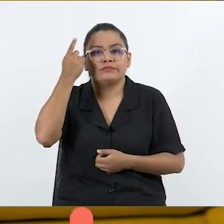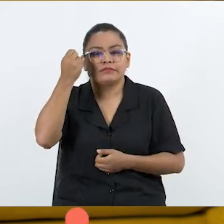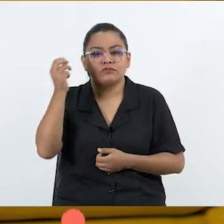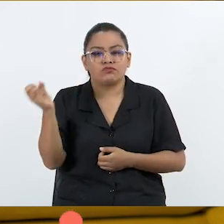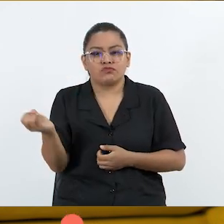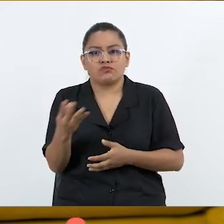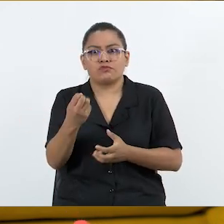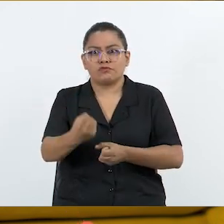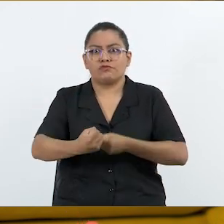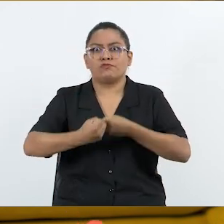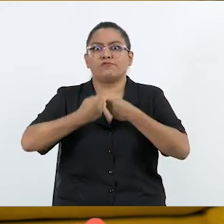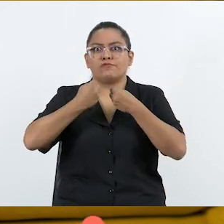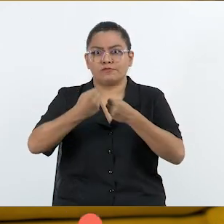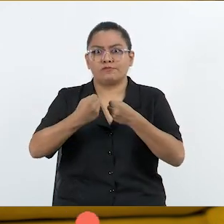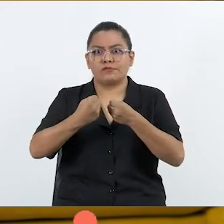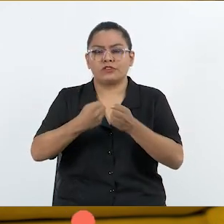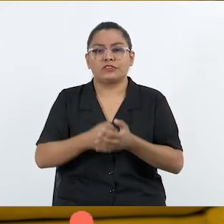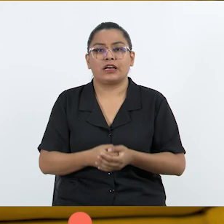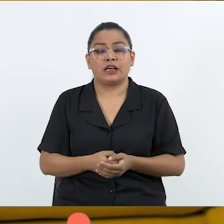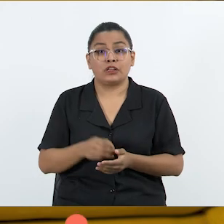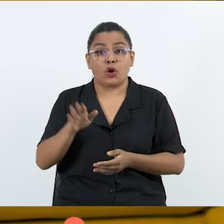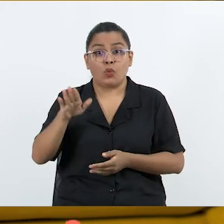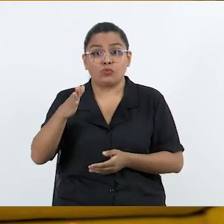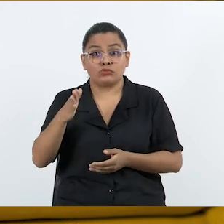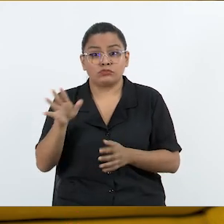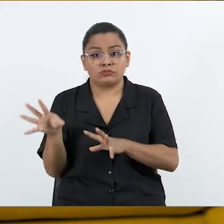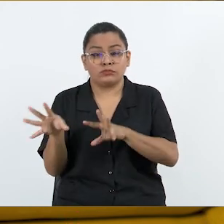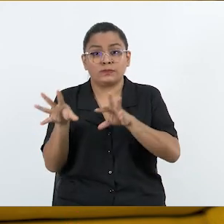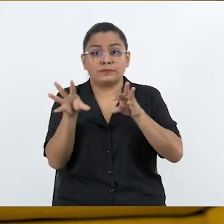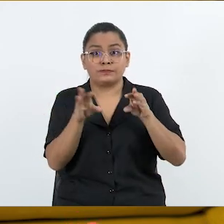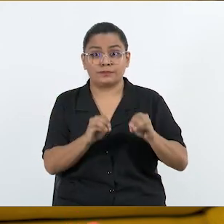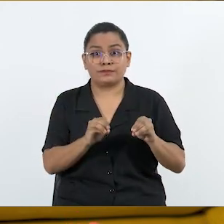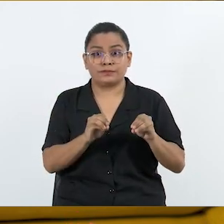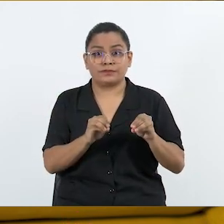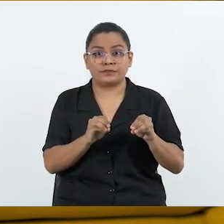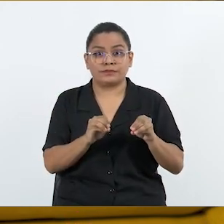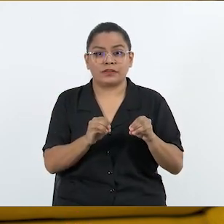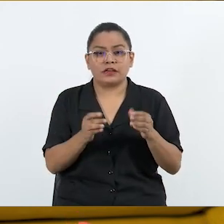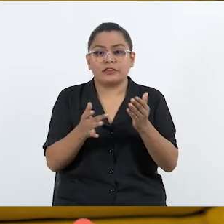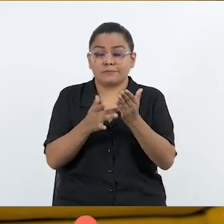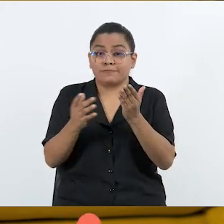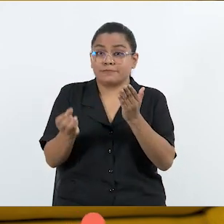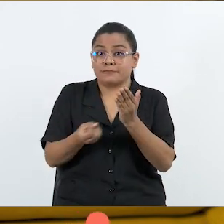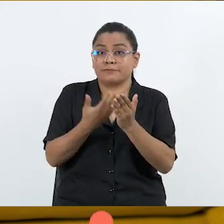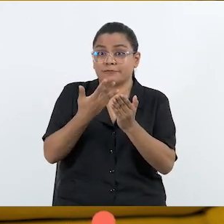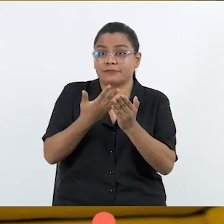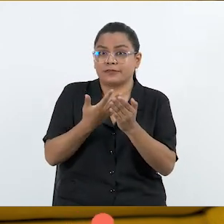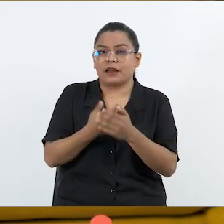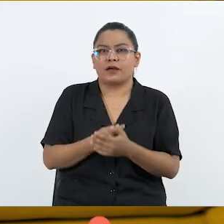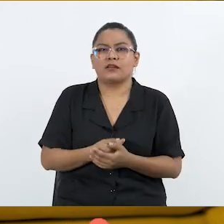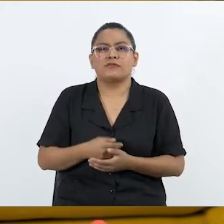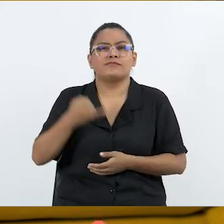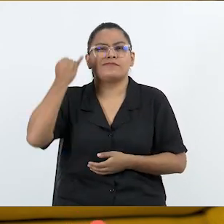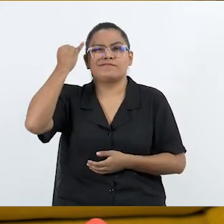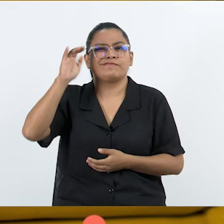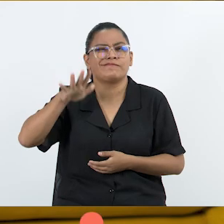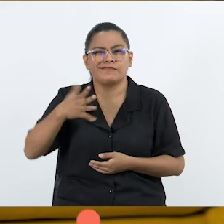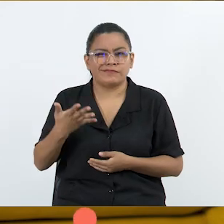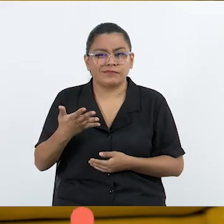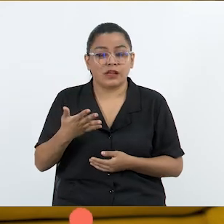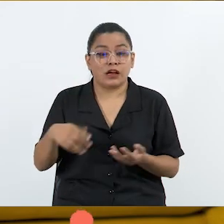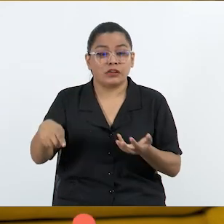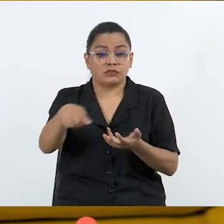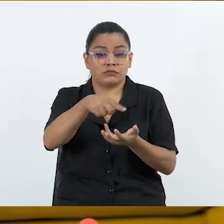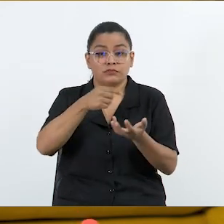que la innovación es poder articular, utilizar e implementar las tecnologías con el